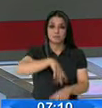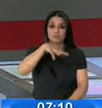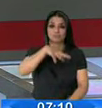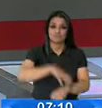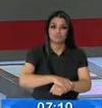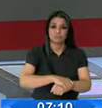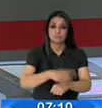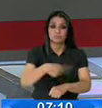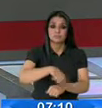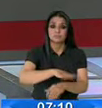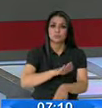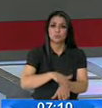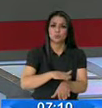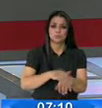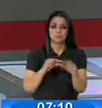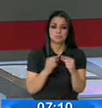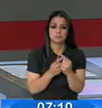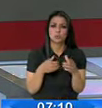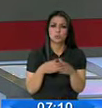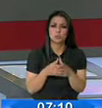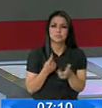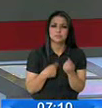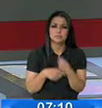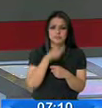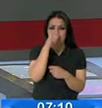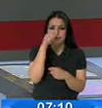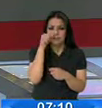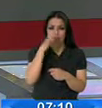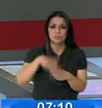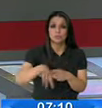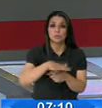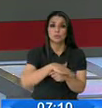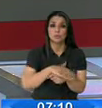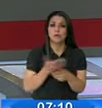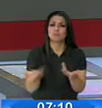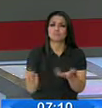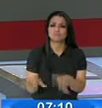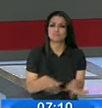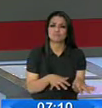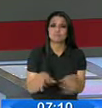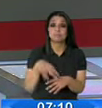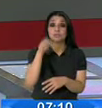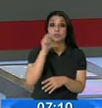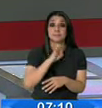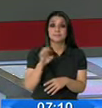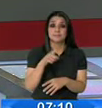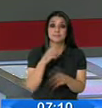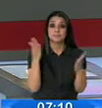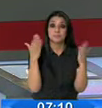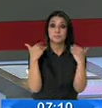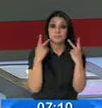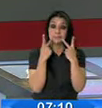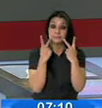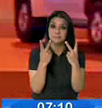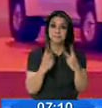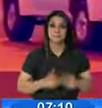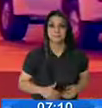Estas acusadas de pertenecer a una banda de microexpendedores de droga que operaba en el noroeste de Guayaquil. Miremos.